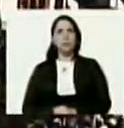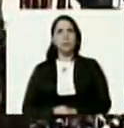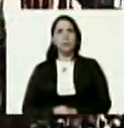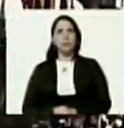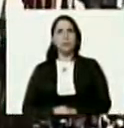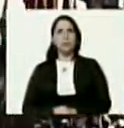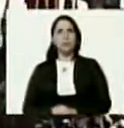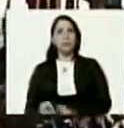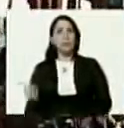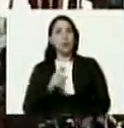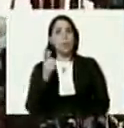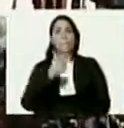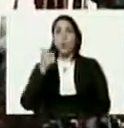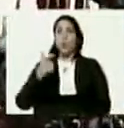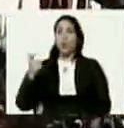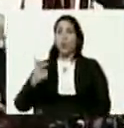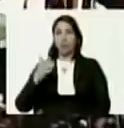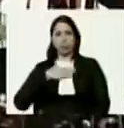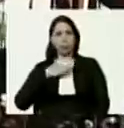No busquen en Maduro,